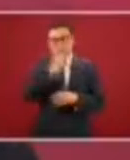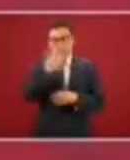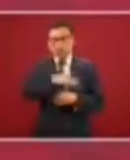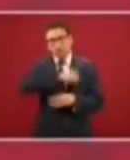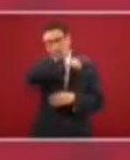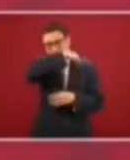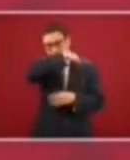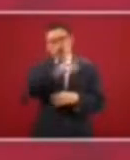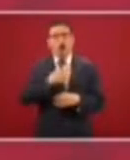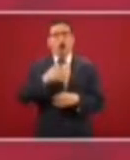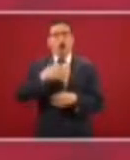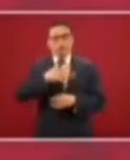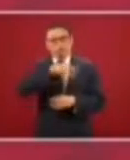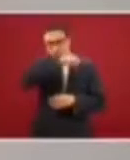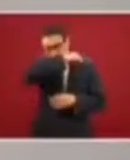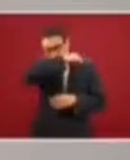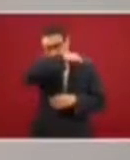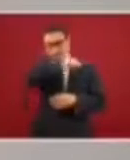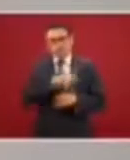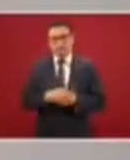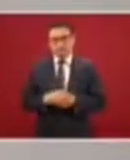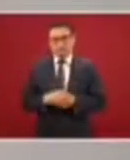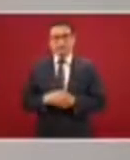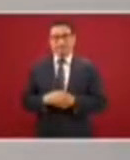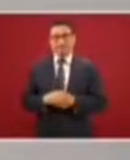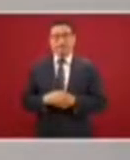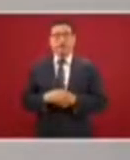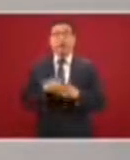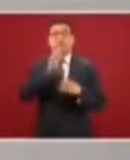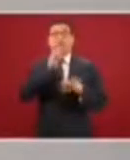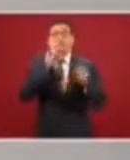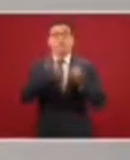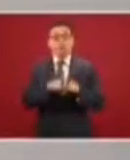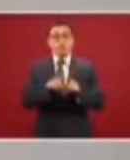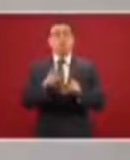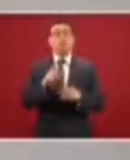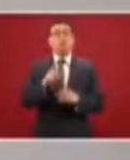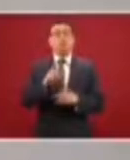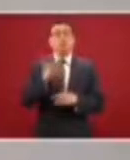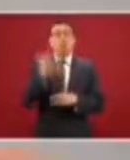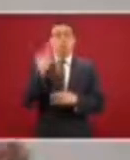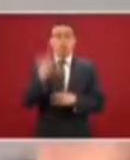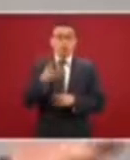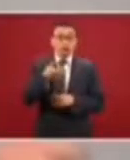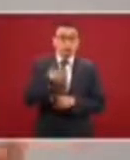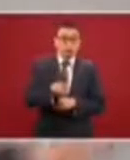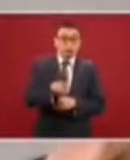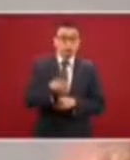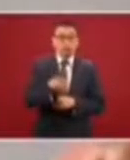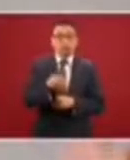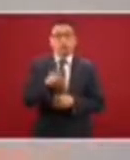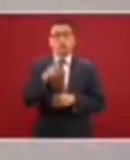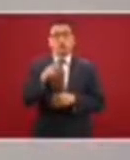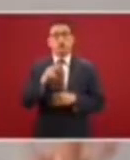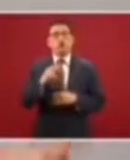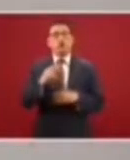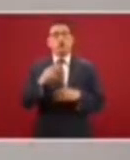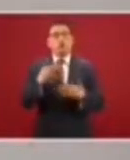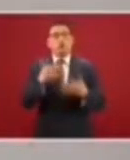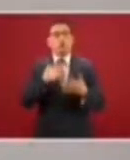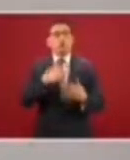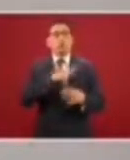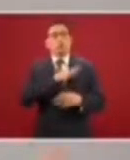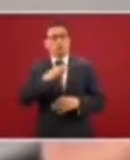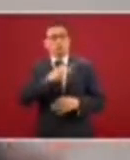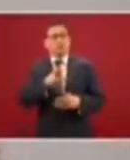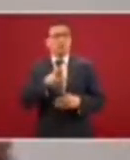en el ángulo interno del codo. ¡Achú! También que no dé la mano. Mantengámonos con un saludo